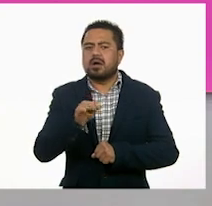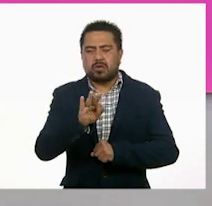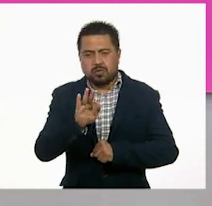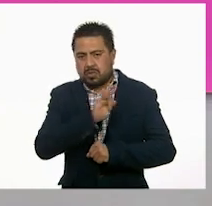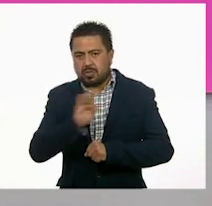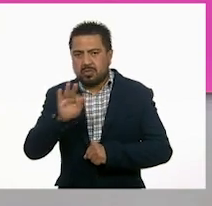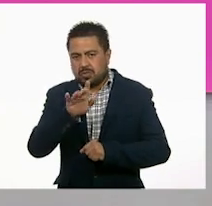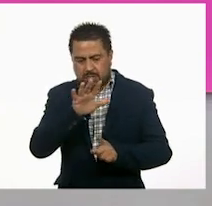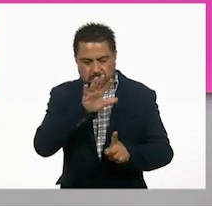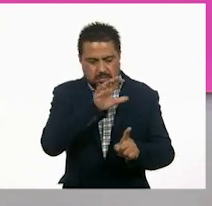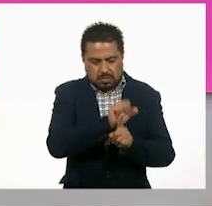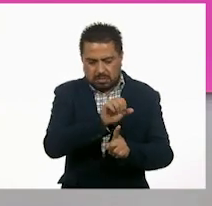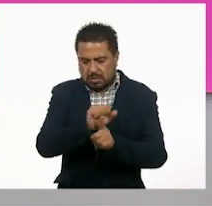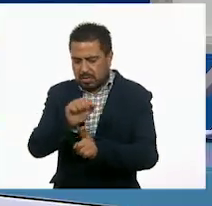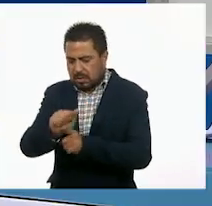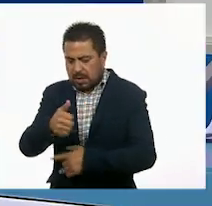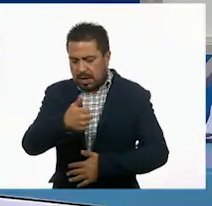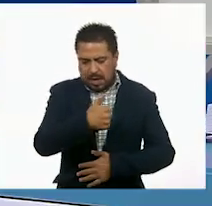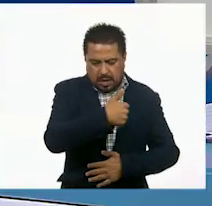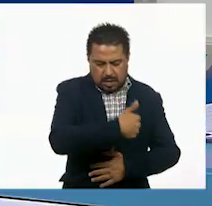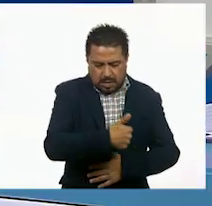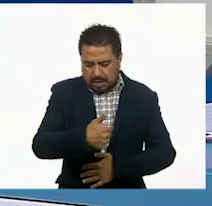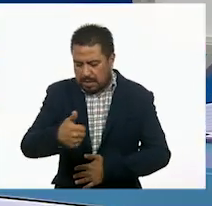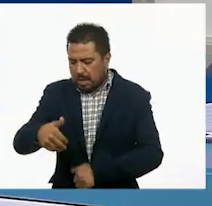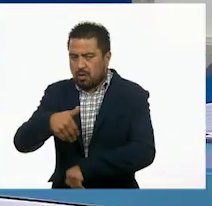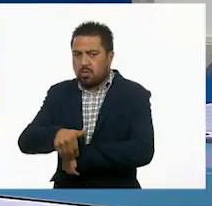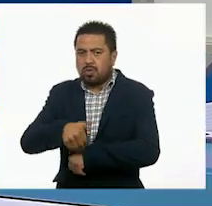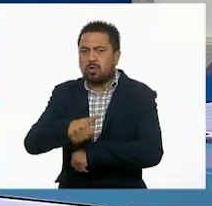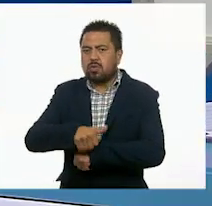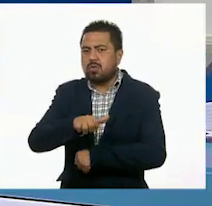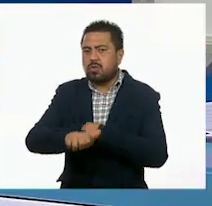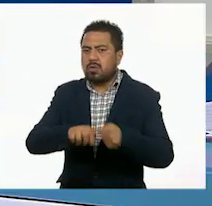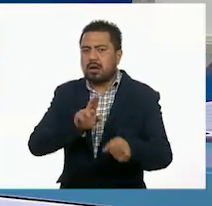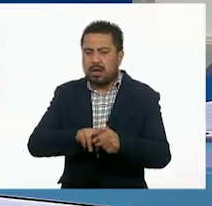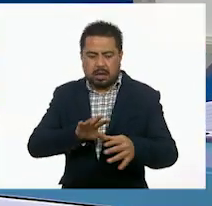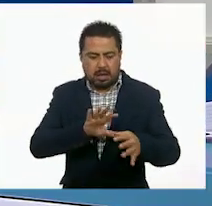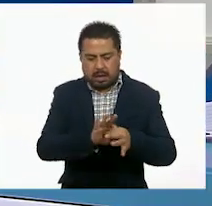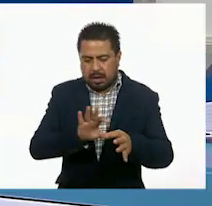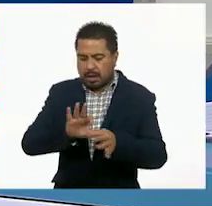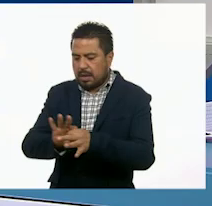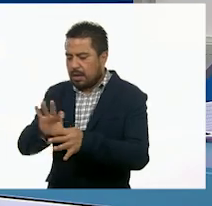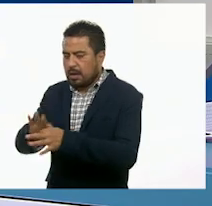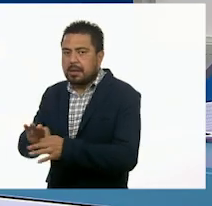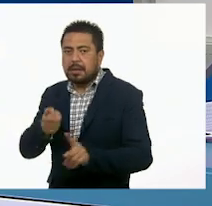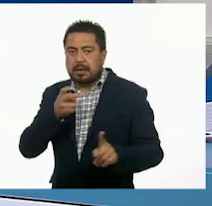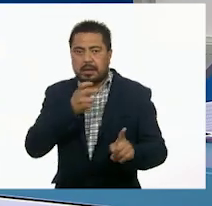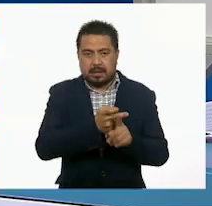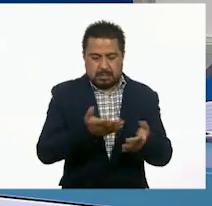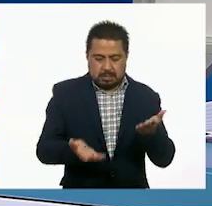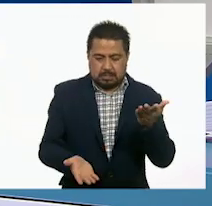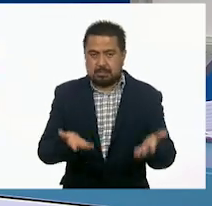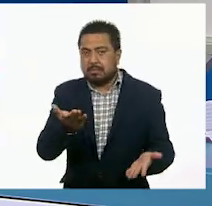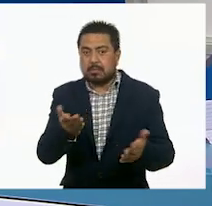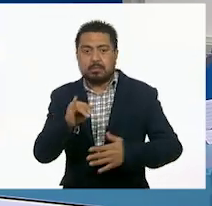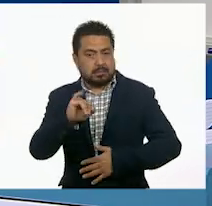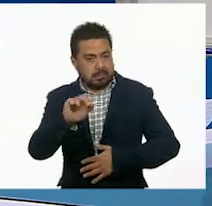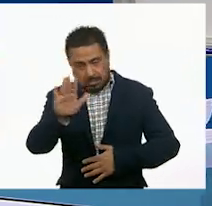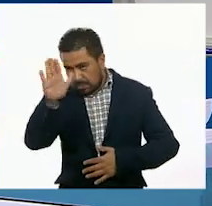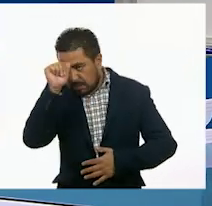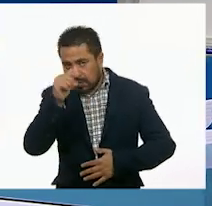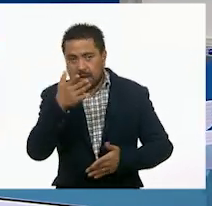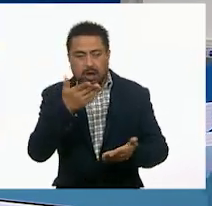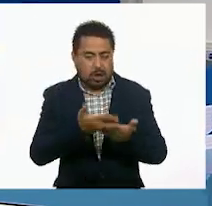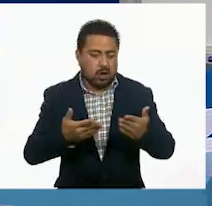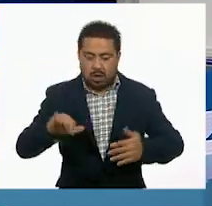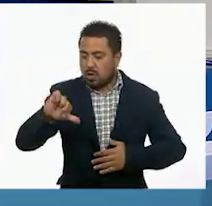podríamos ubicar cada uno de los segmentos y los números naturales que corresponden en esa proporción, ¿de acuerdo? Sí. Y lo